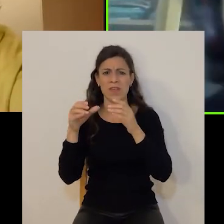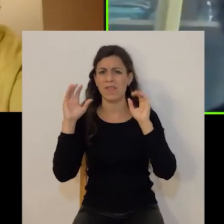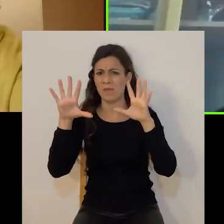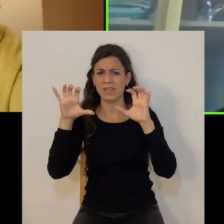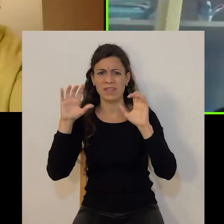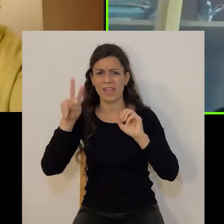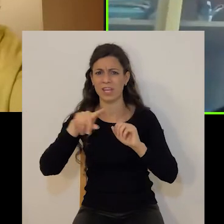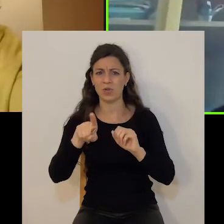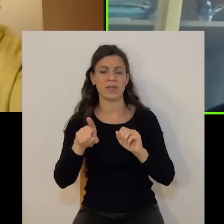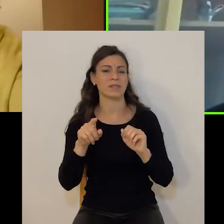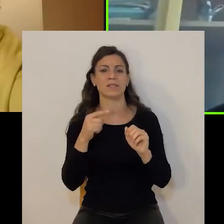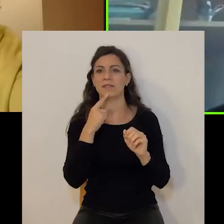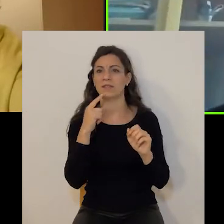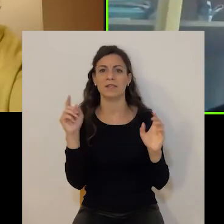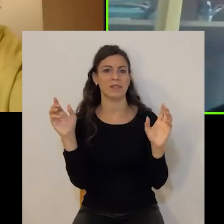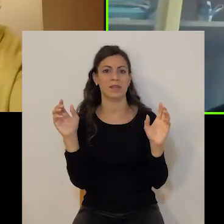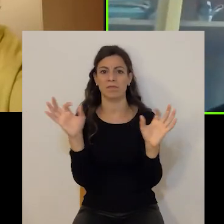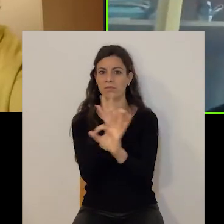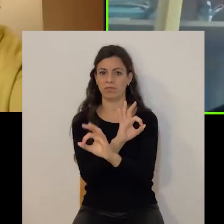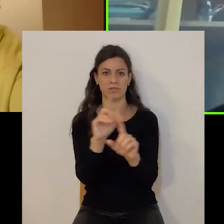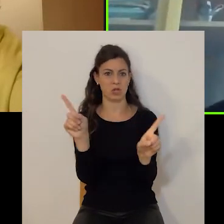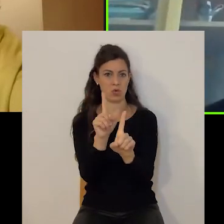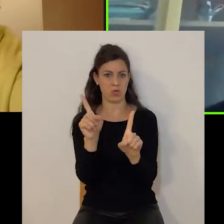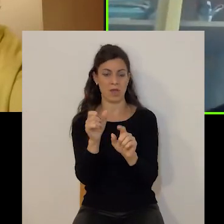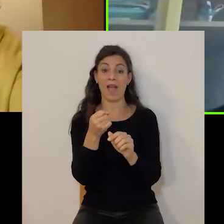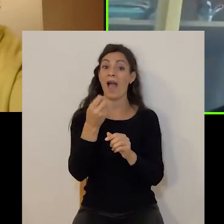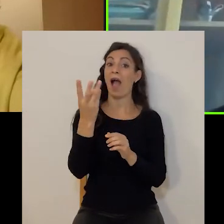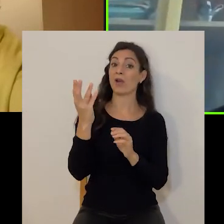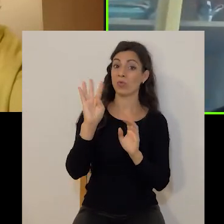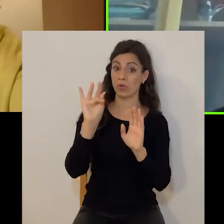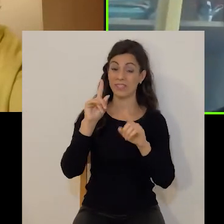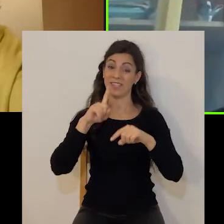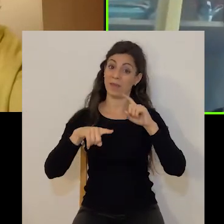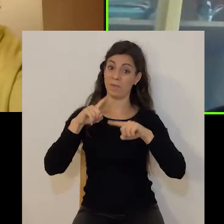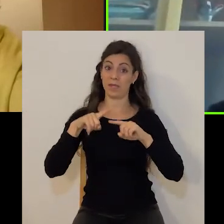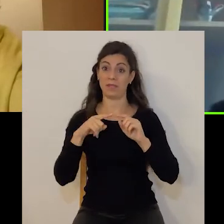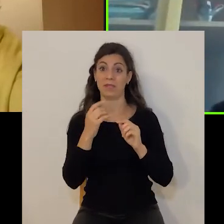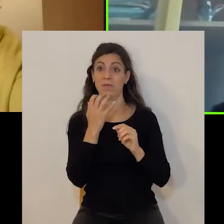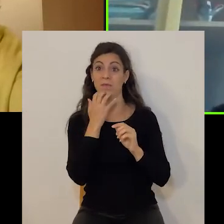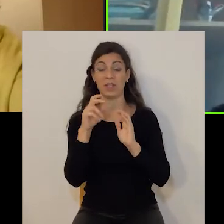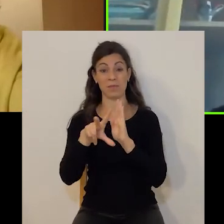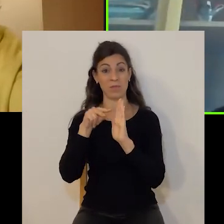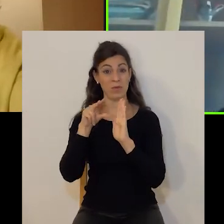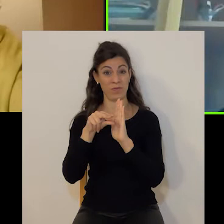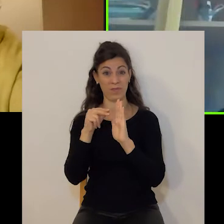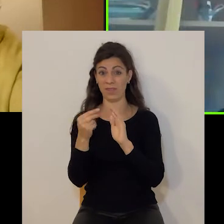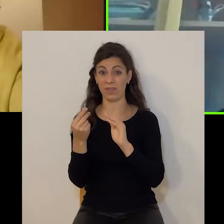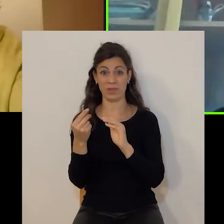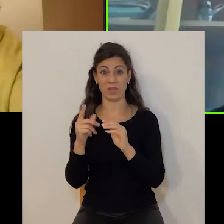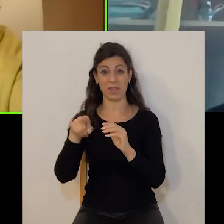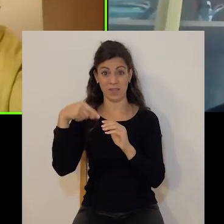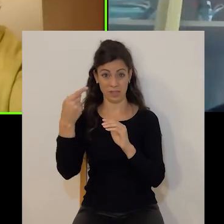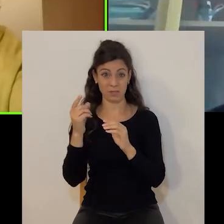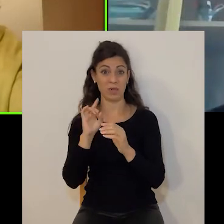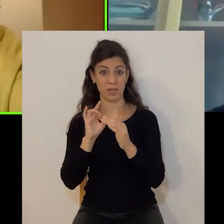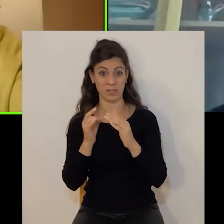algunos sí, pero hemos hecho un proyecto, el proyecto Conectar Jugando, el vídeo ese que luego lo podéis difundir,